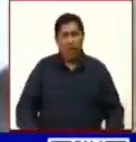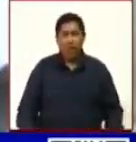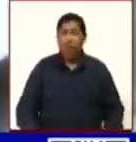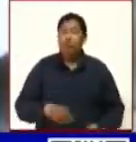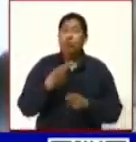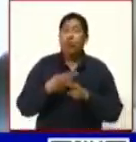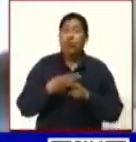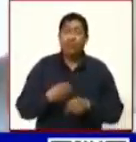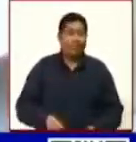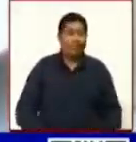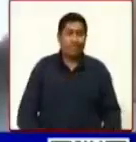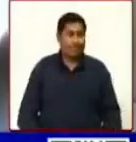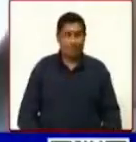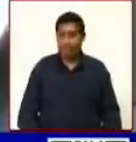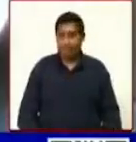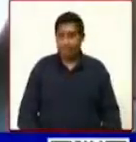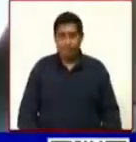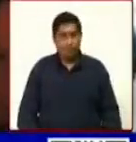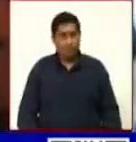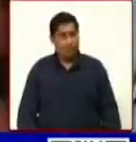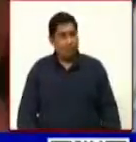Cómo te llamas